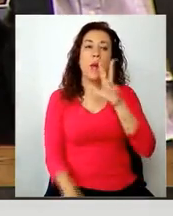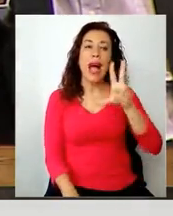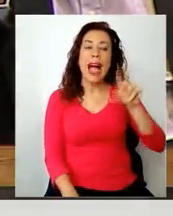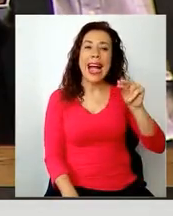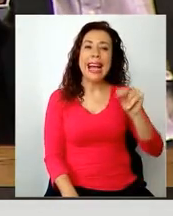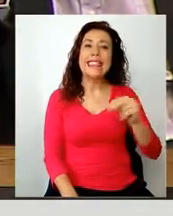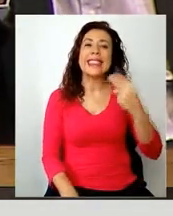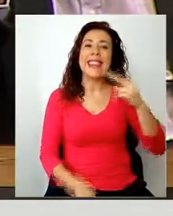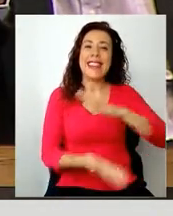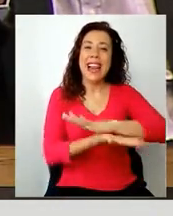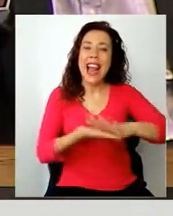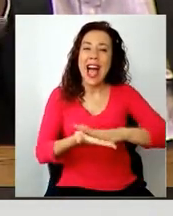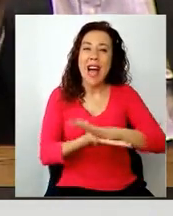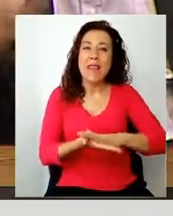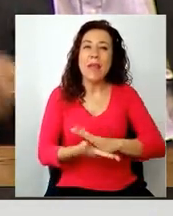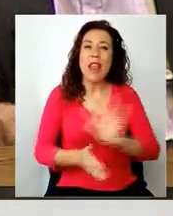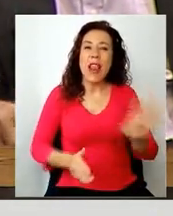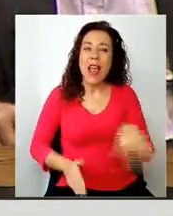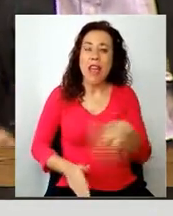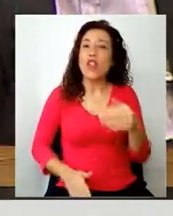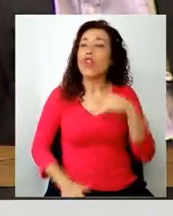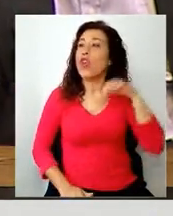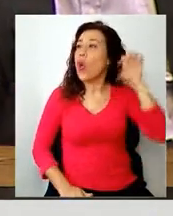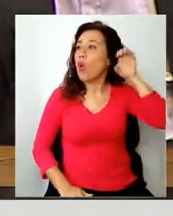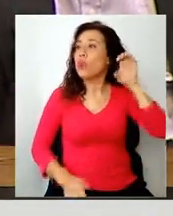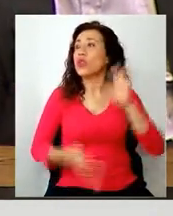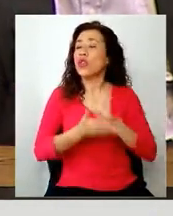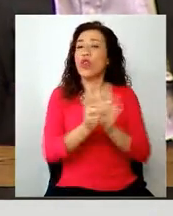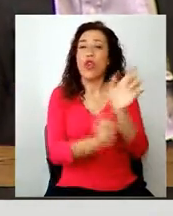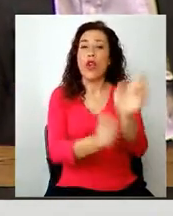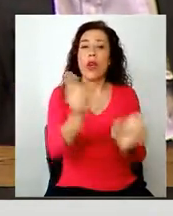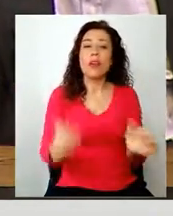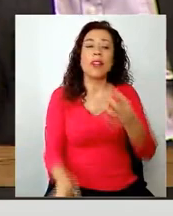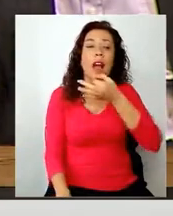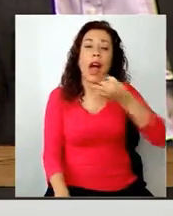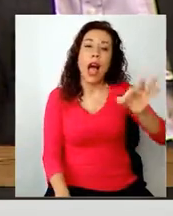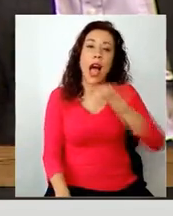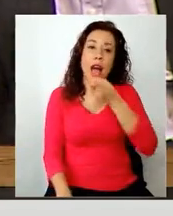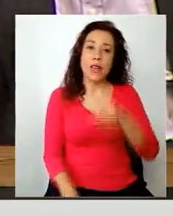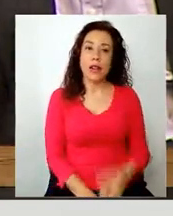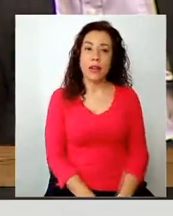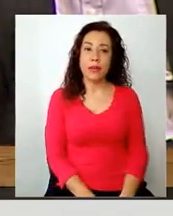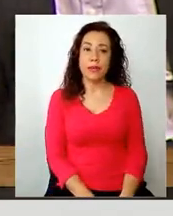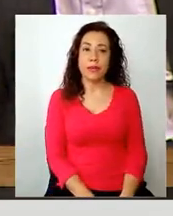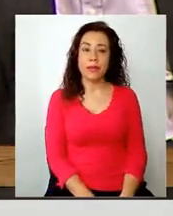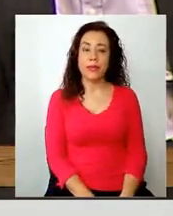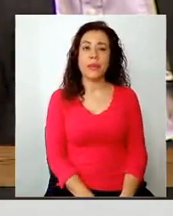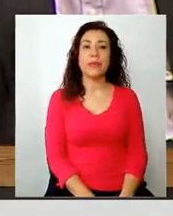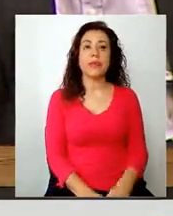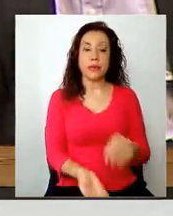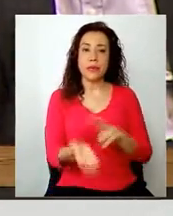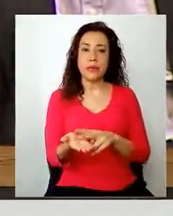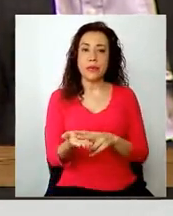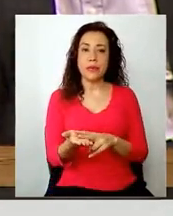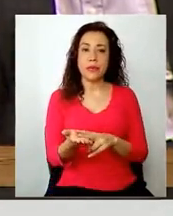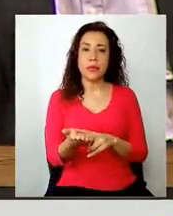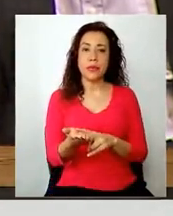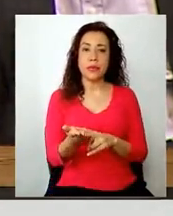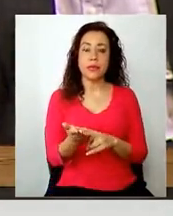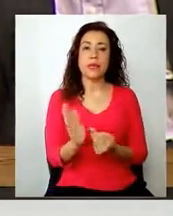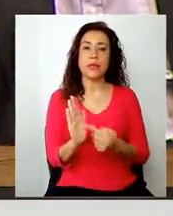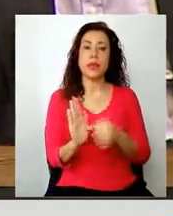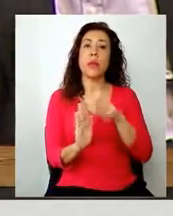a todos los comentarios y todas las intervenciones Efectivamente es un proyecto pequeño